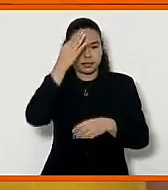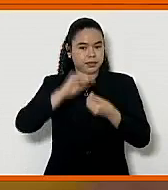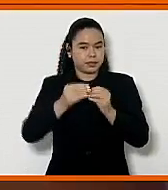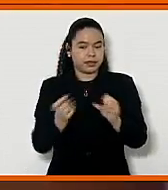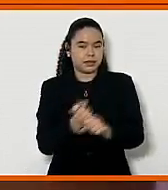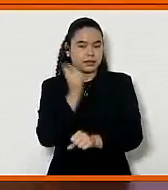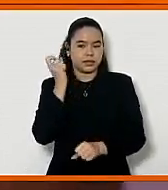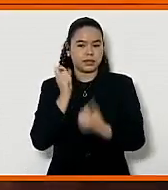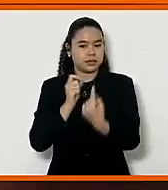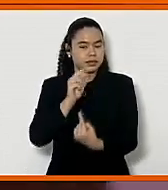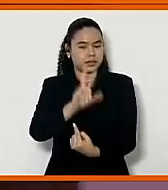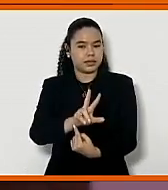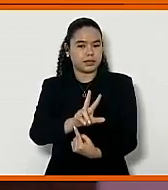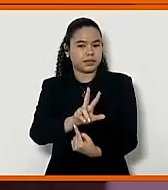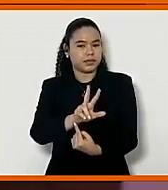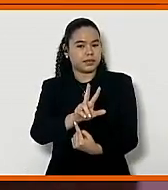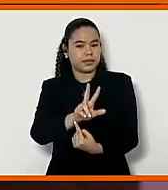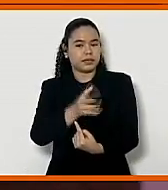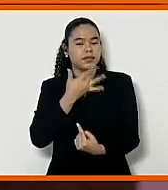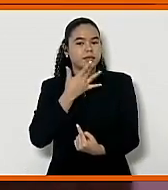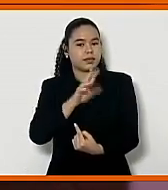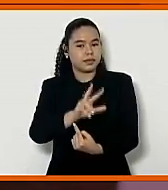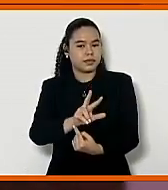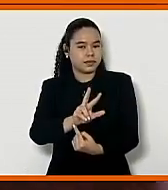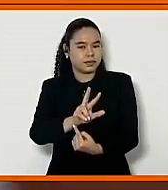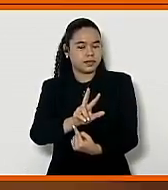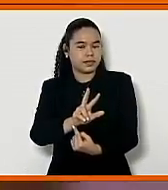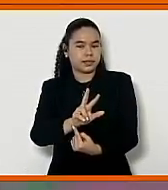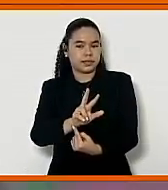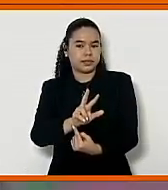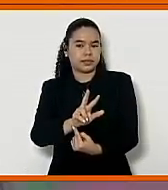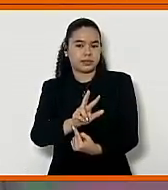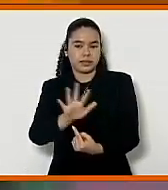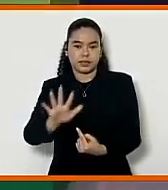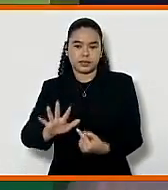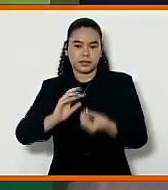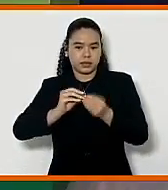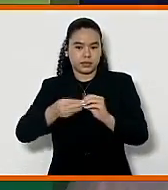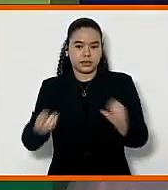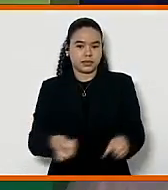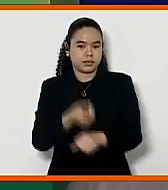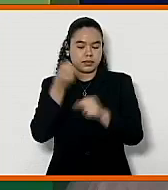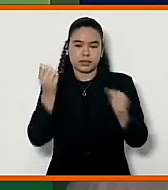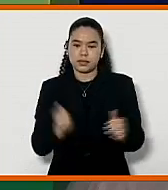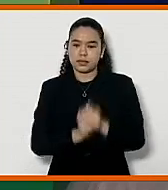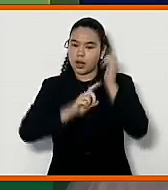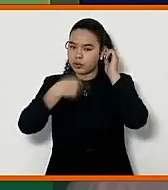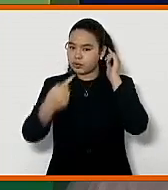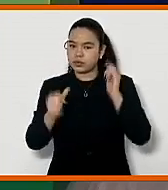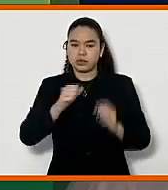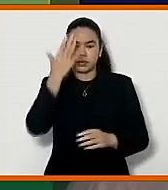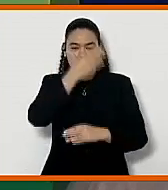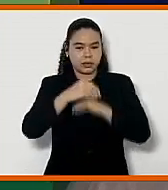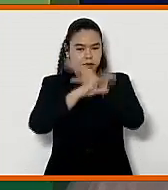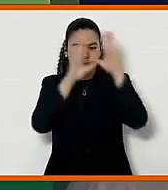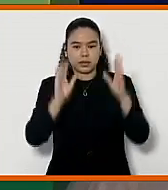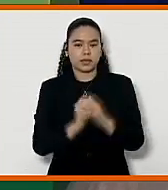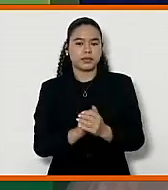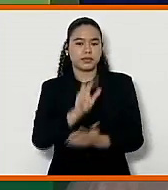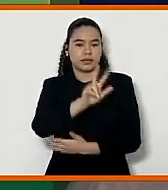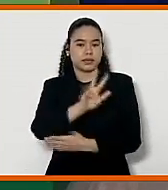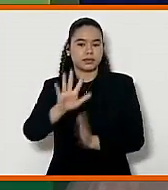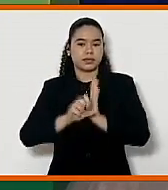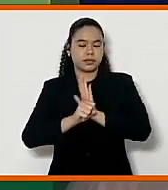3. Segundo número ganador, mucha suerte. El 5. El número favorecido para diario en esta linda mañana es el